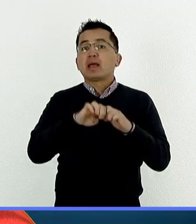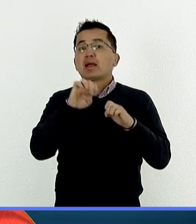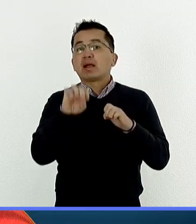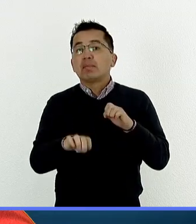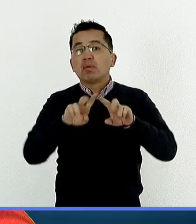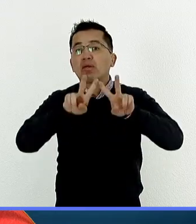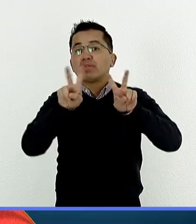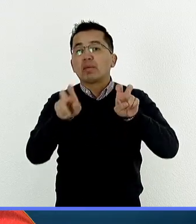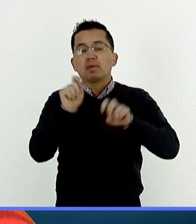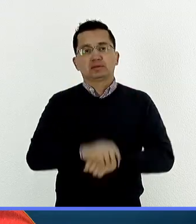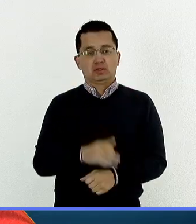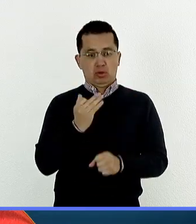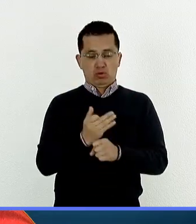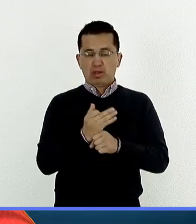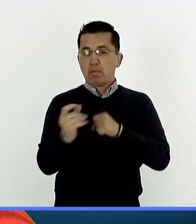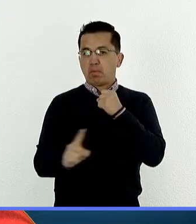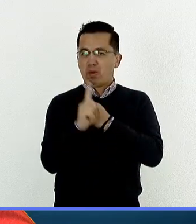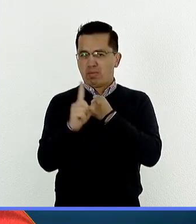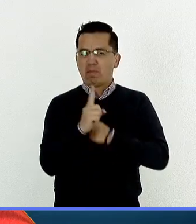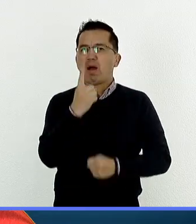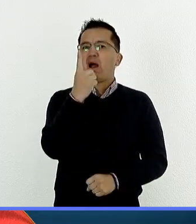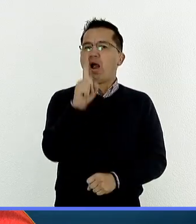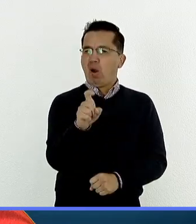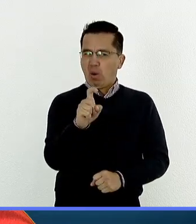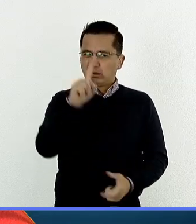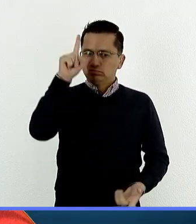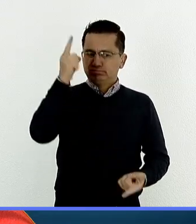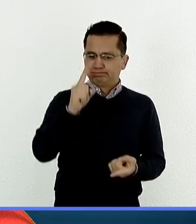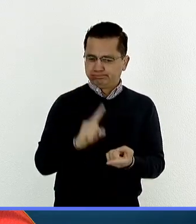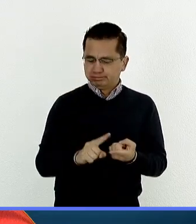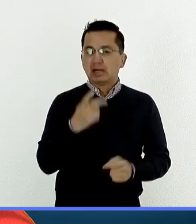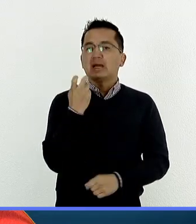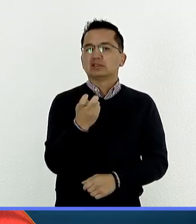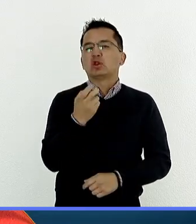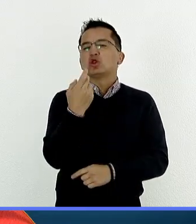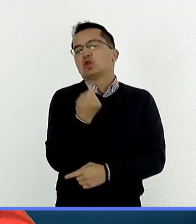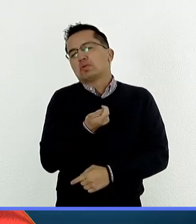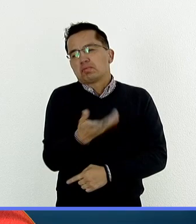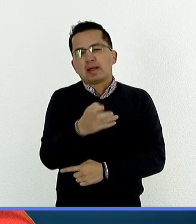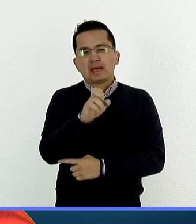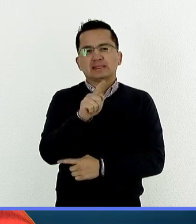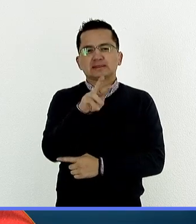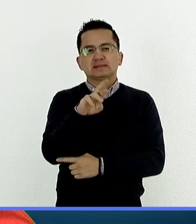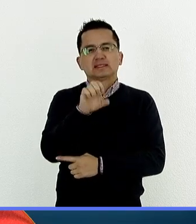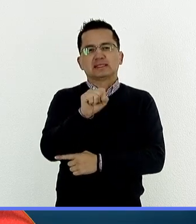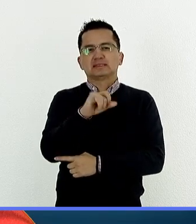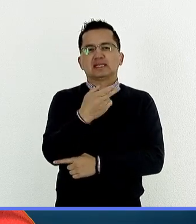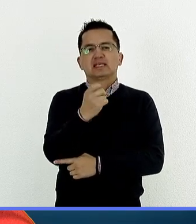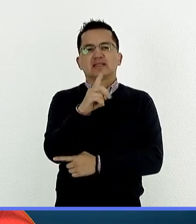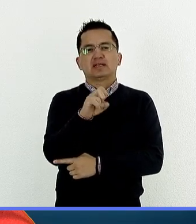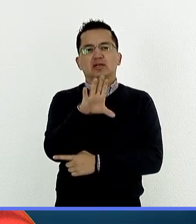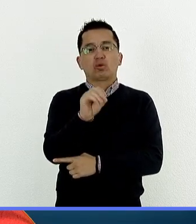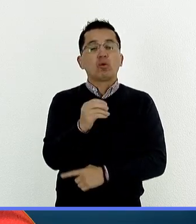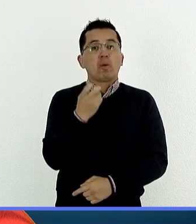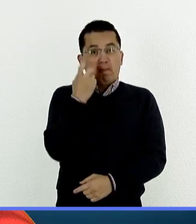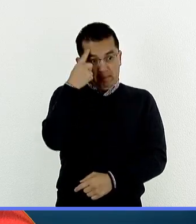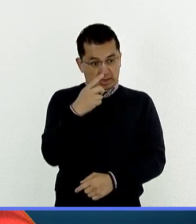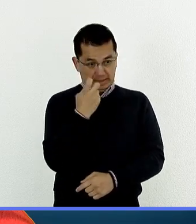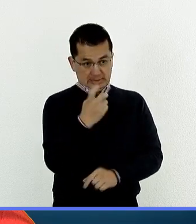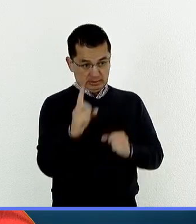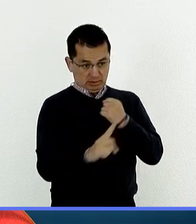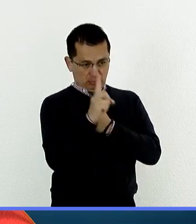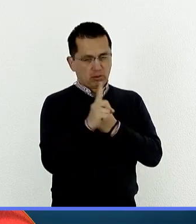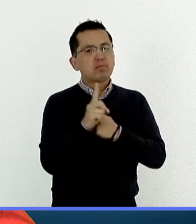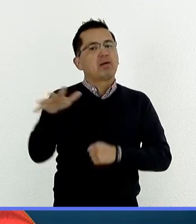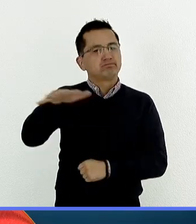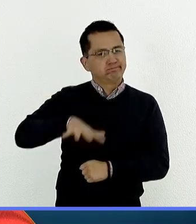del agua también llamada estrés hídrico requiere del Ingenio el talento y la decisión de los jóvenes Para proponer soluciones esta